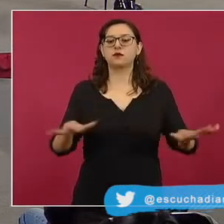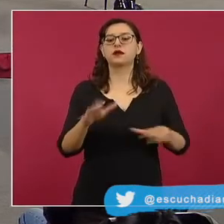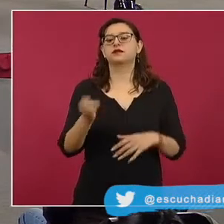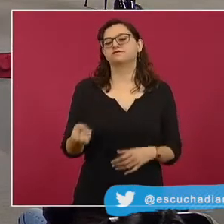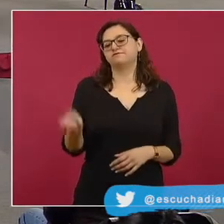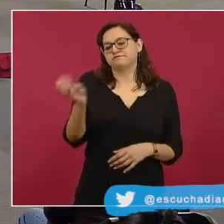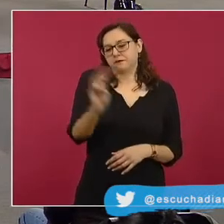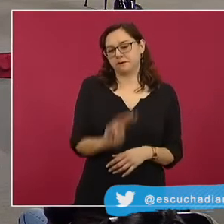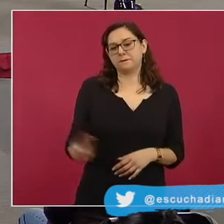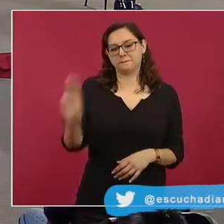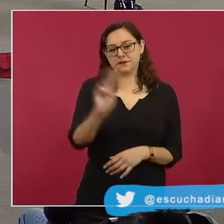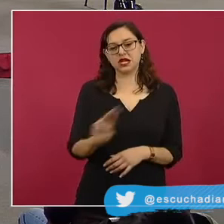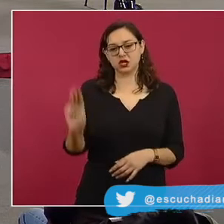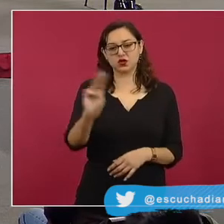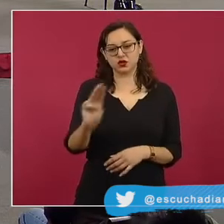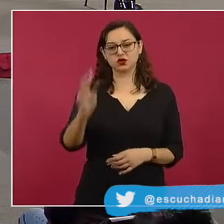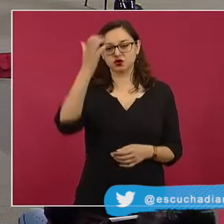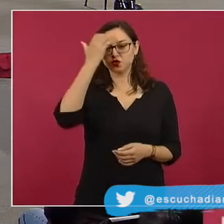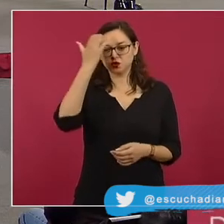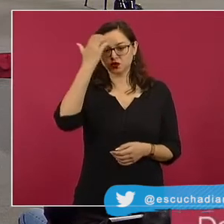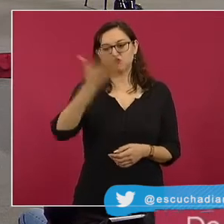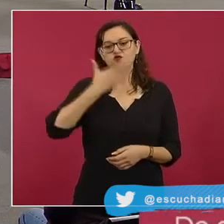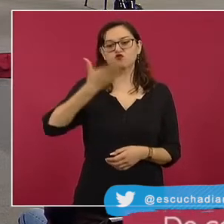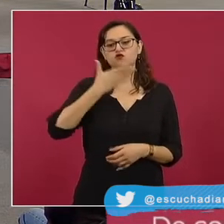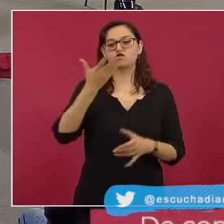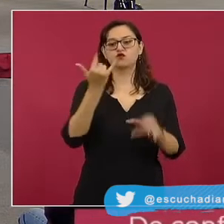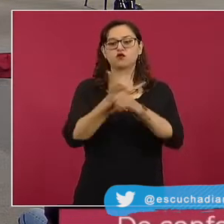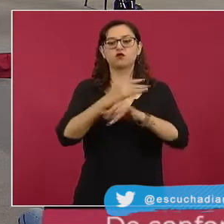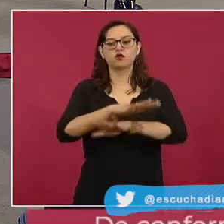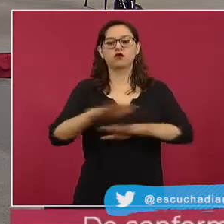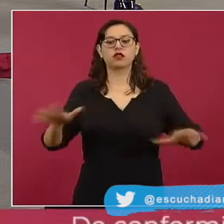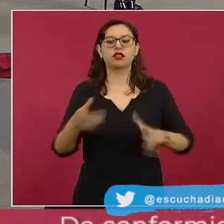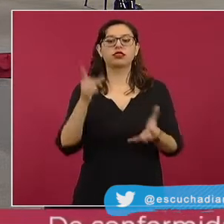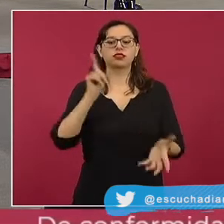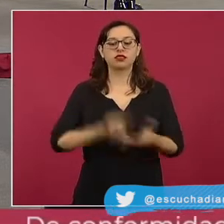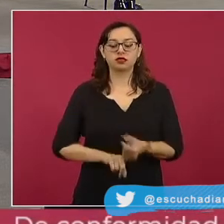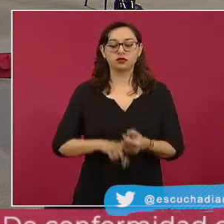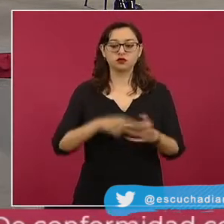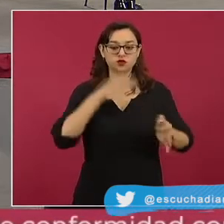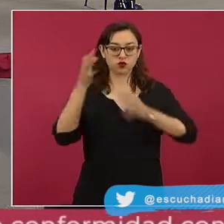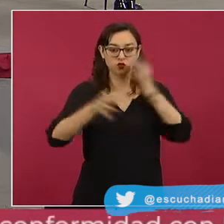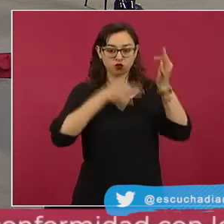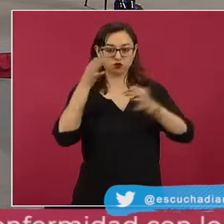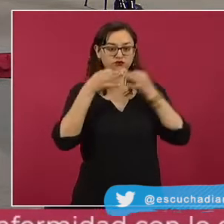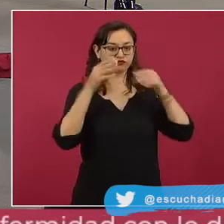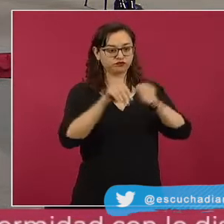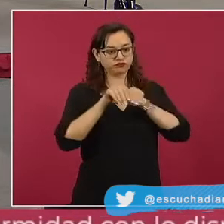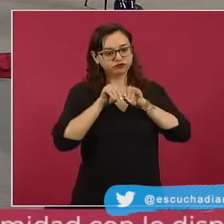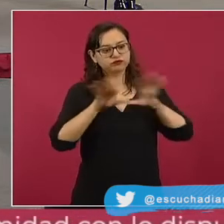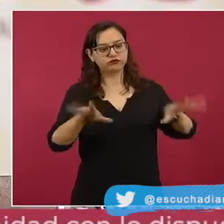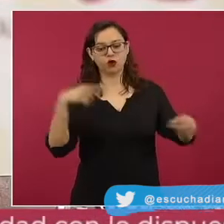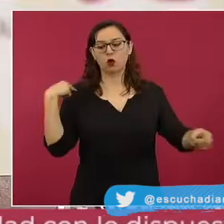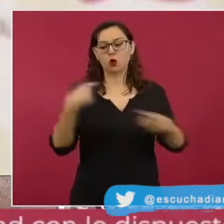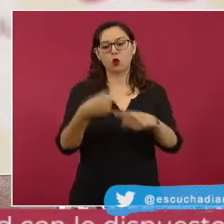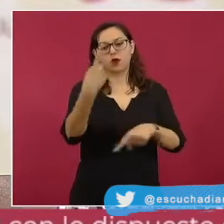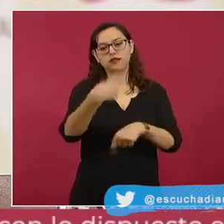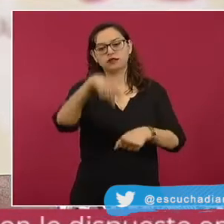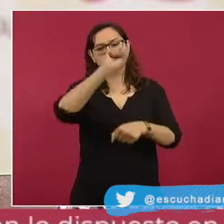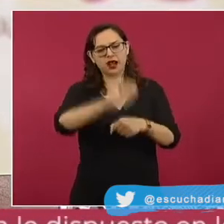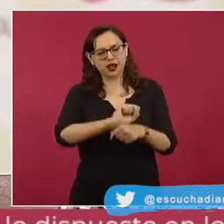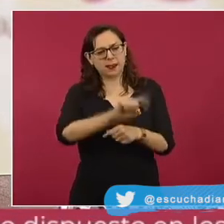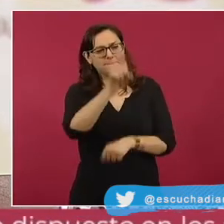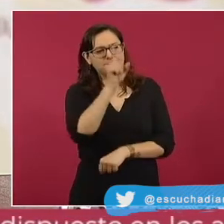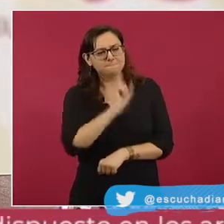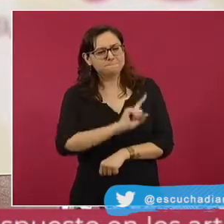que los ingenieros militares que llevaron a cabo la construcción de la jfa construirá en el aeropuerto internacional de tulum que tendrá como